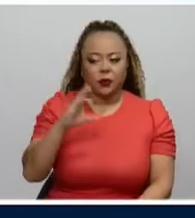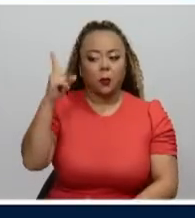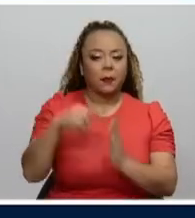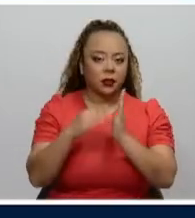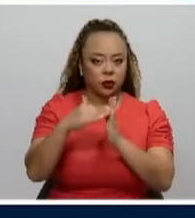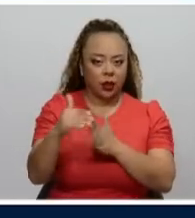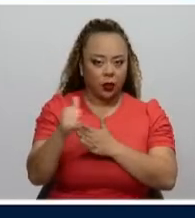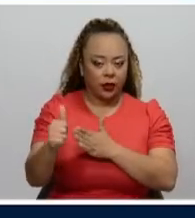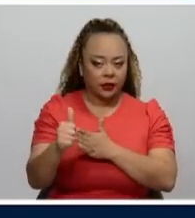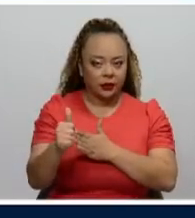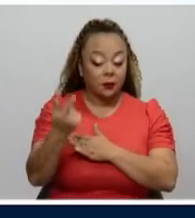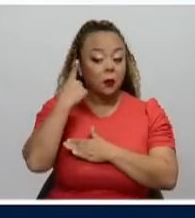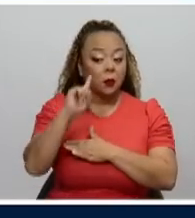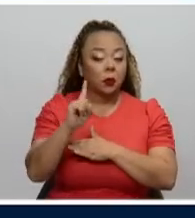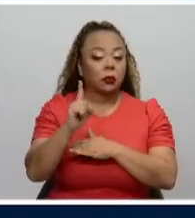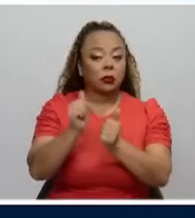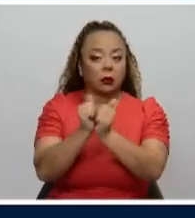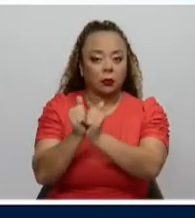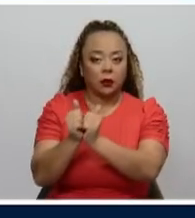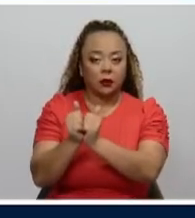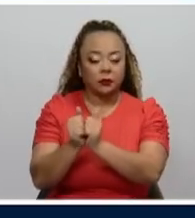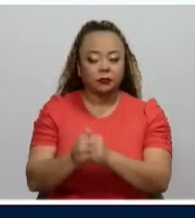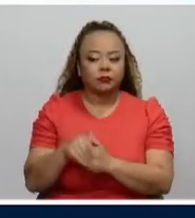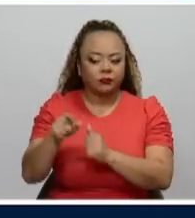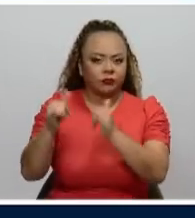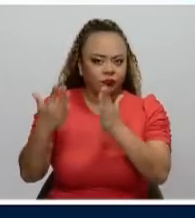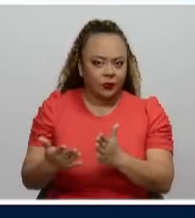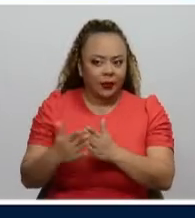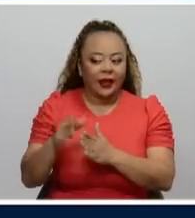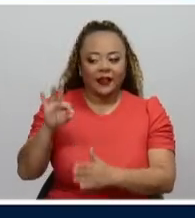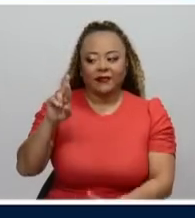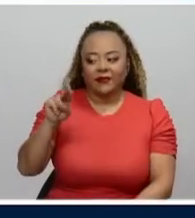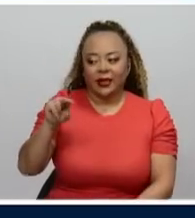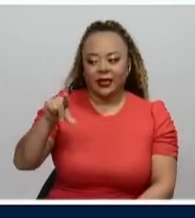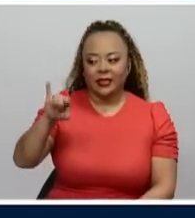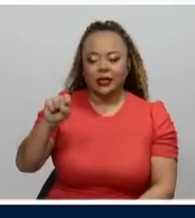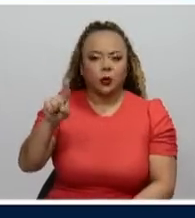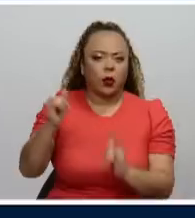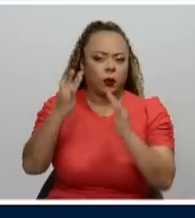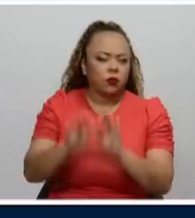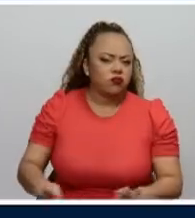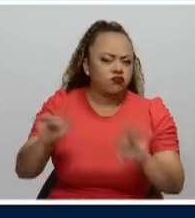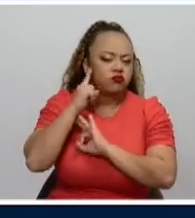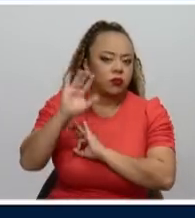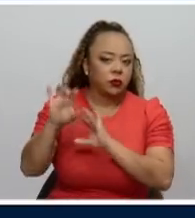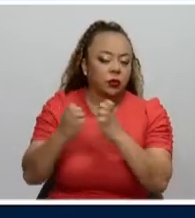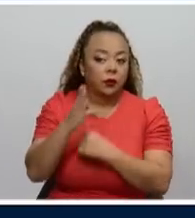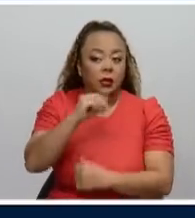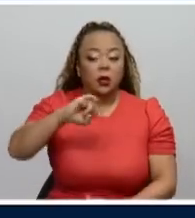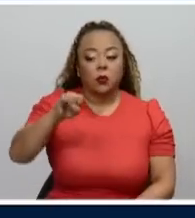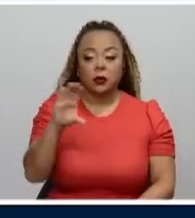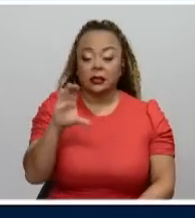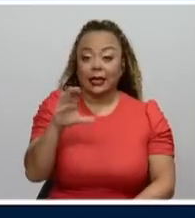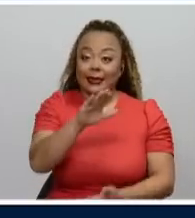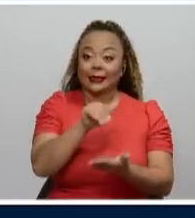dólares por por temporada en el Nashville jugador franquicia un jugador importantísimo para su equipo y Julio cascante siendo